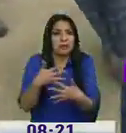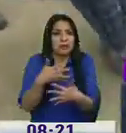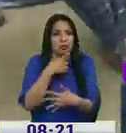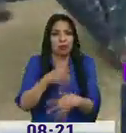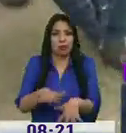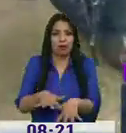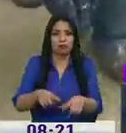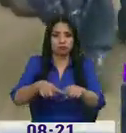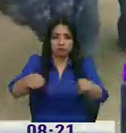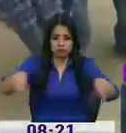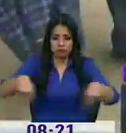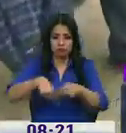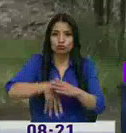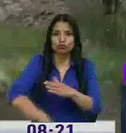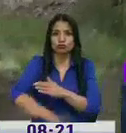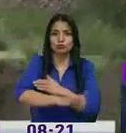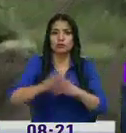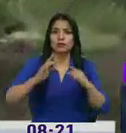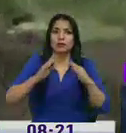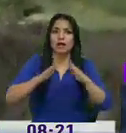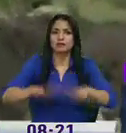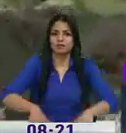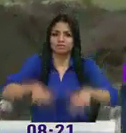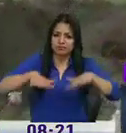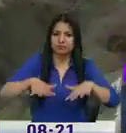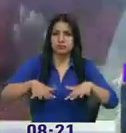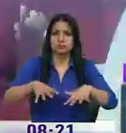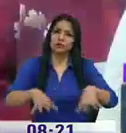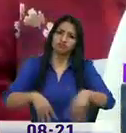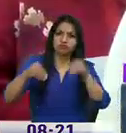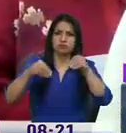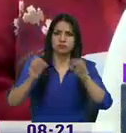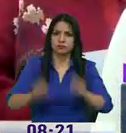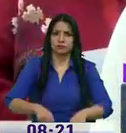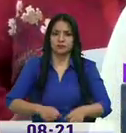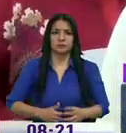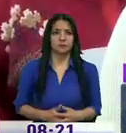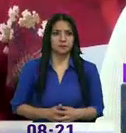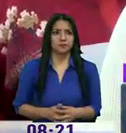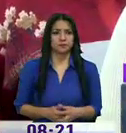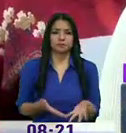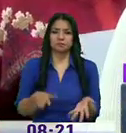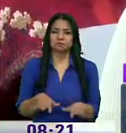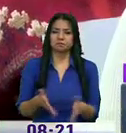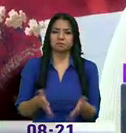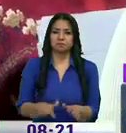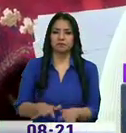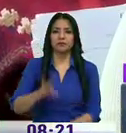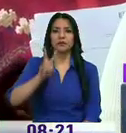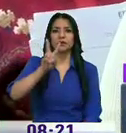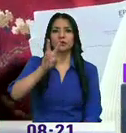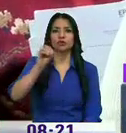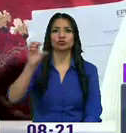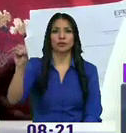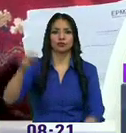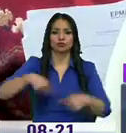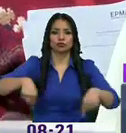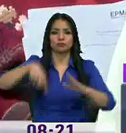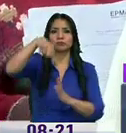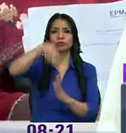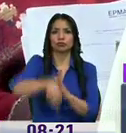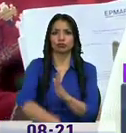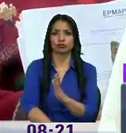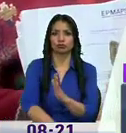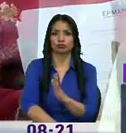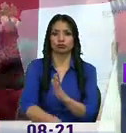pozos sépticos que mantienen en sus propiedades terminen por desprender la tierra. Alrededor más o menos de unos 200 pozos sépticos, solo